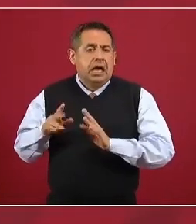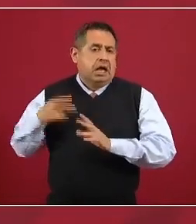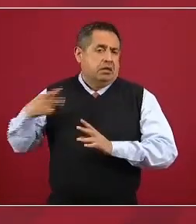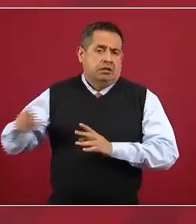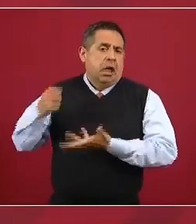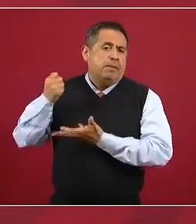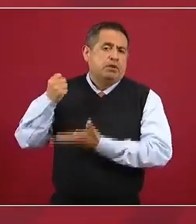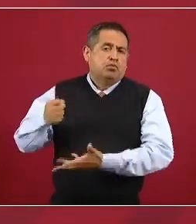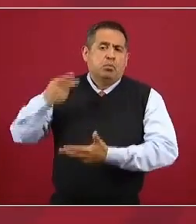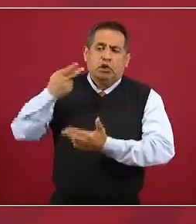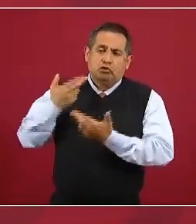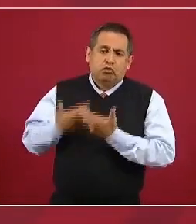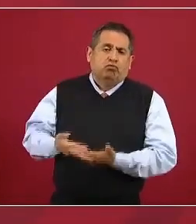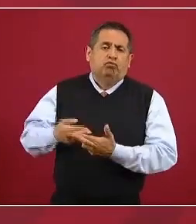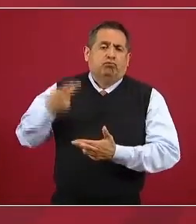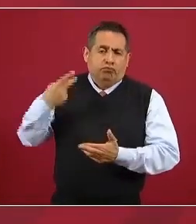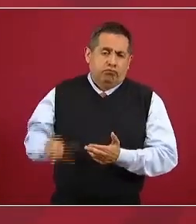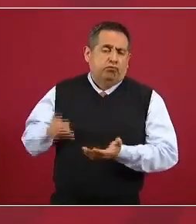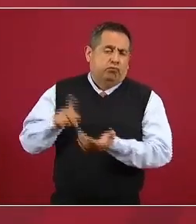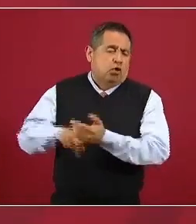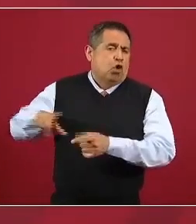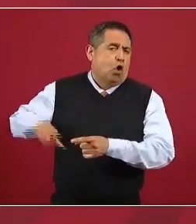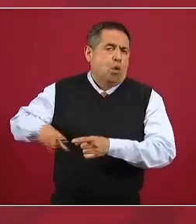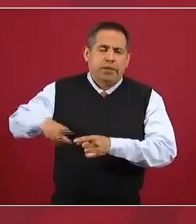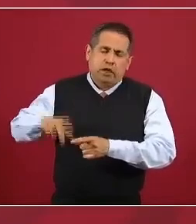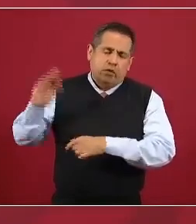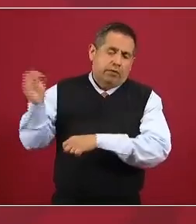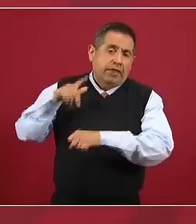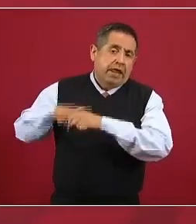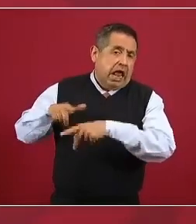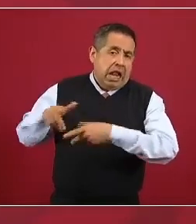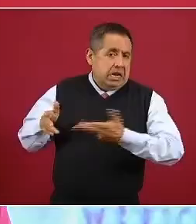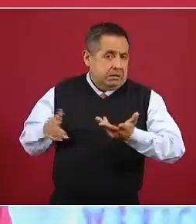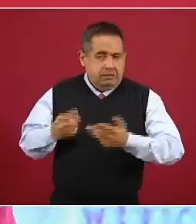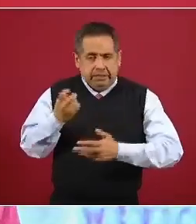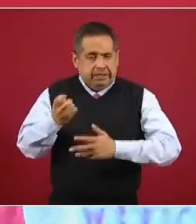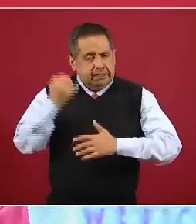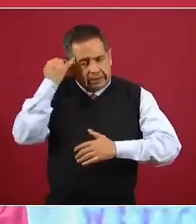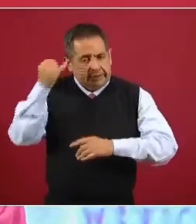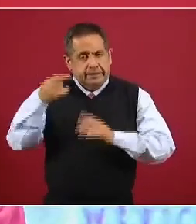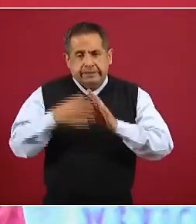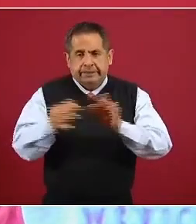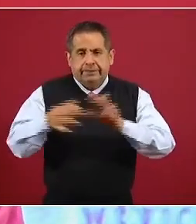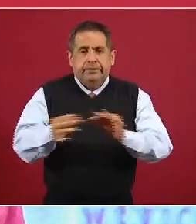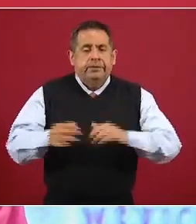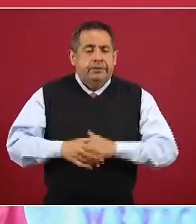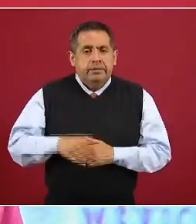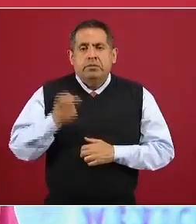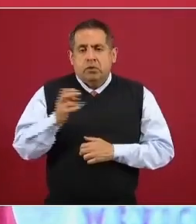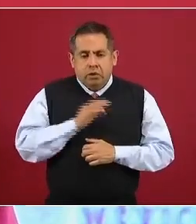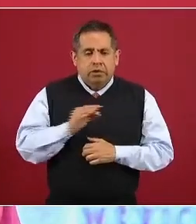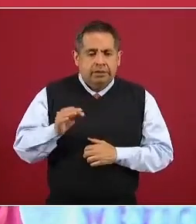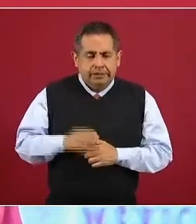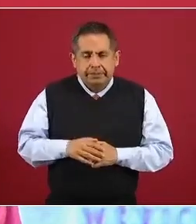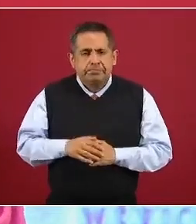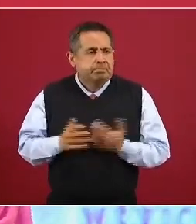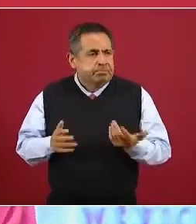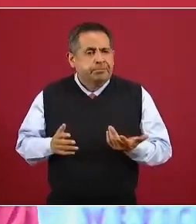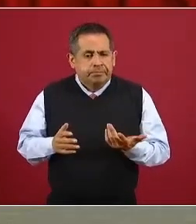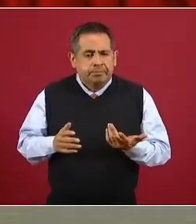reincorporar a las cuentas del presupuesto de la Federación. Esa es la explicación, pero podemos ir